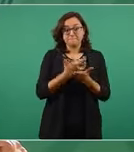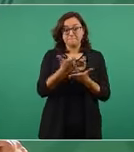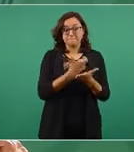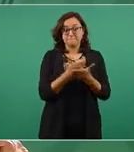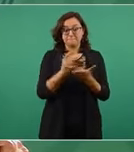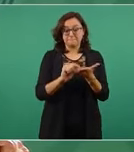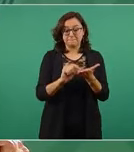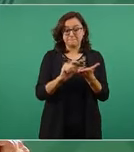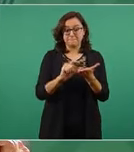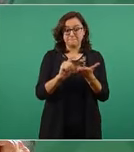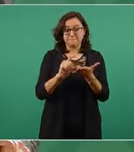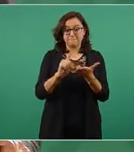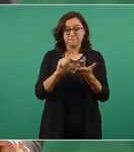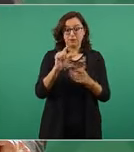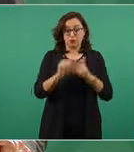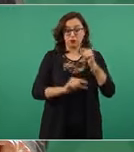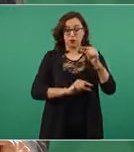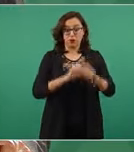Esto es,